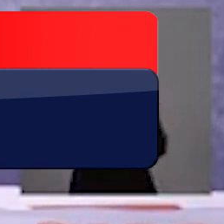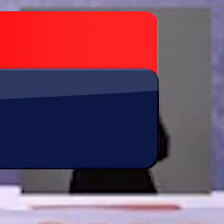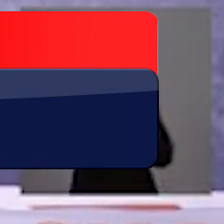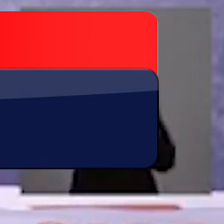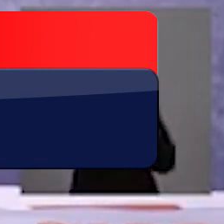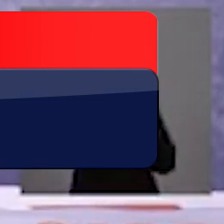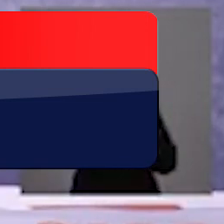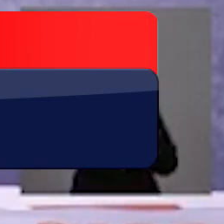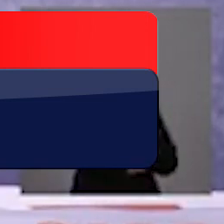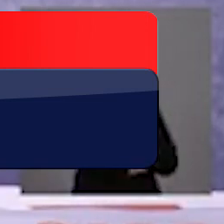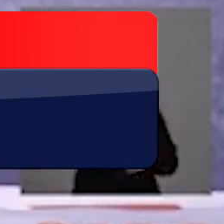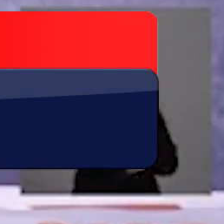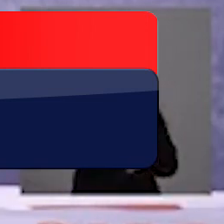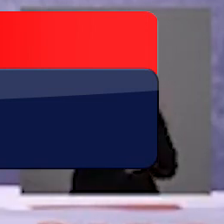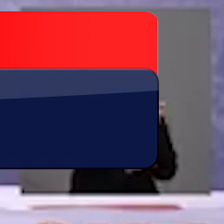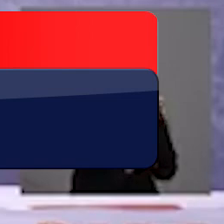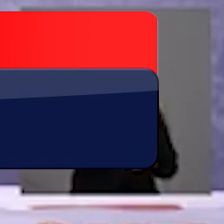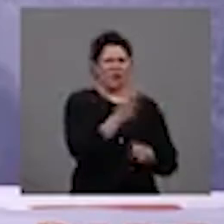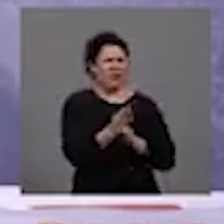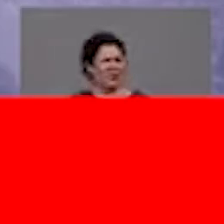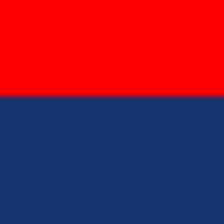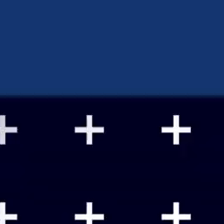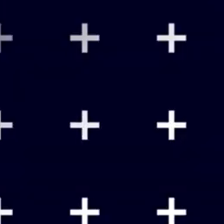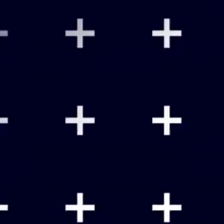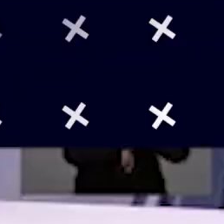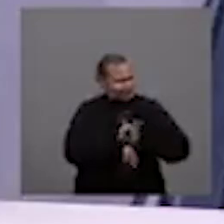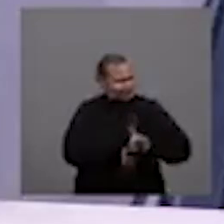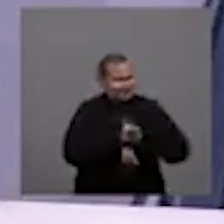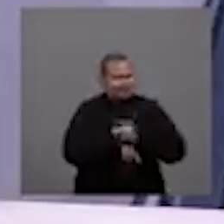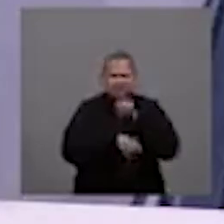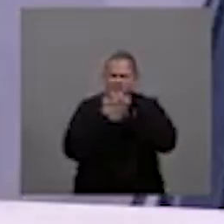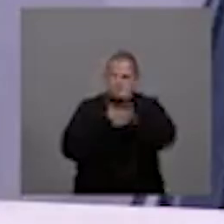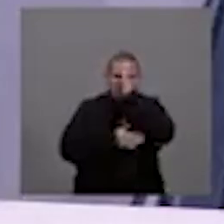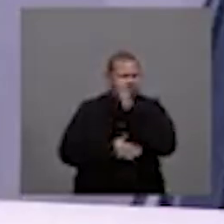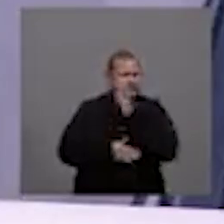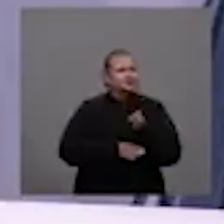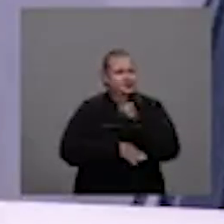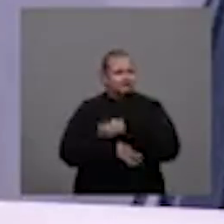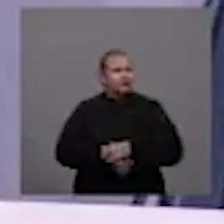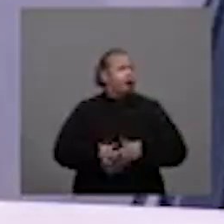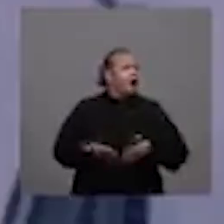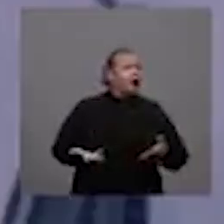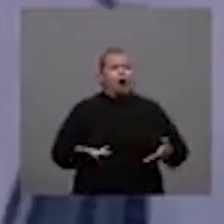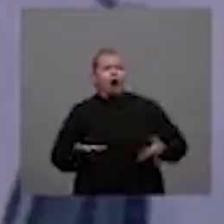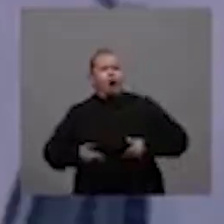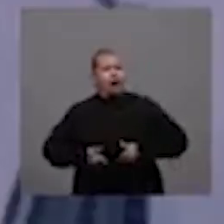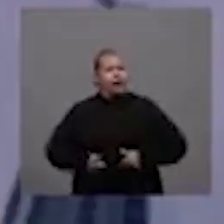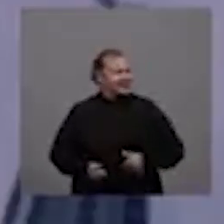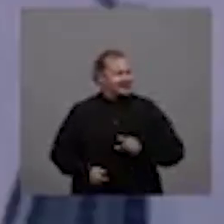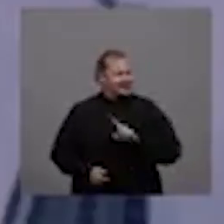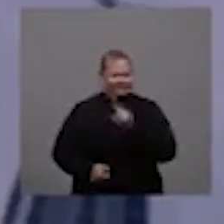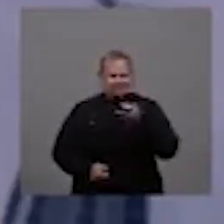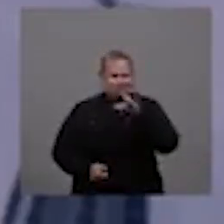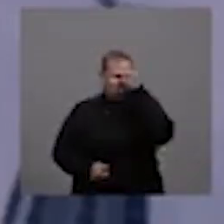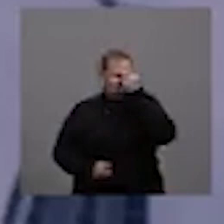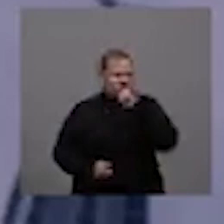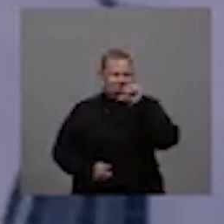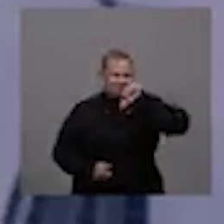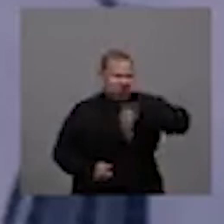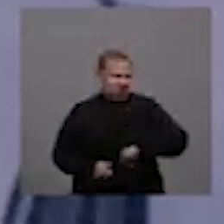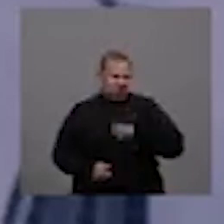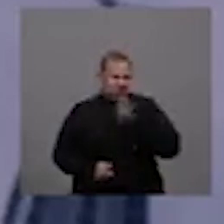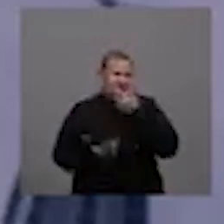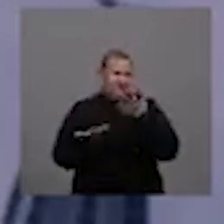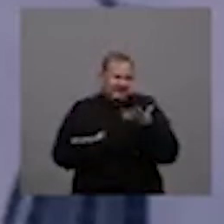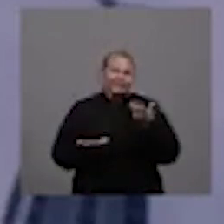que se vive, sobre todo después de la pandemia. La candidata de Morena, Claudia Delgadillo, reprobó el sistema de transporte público actual